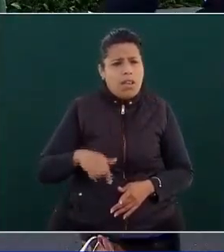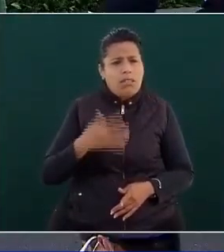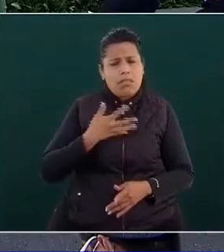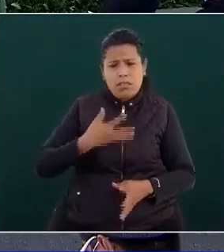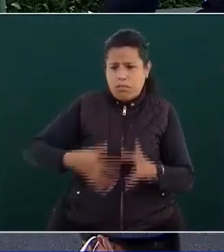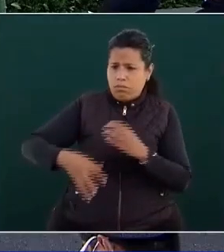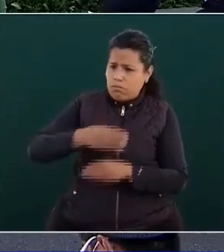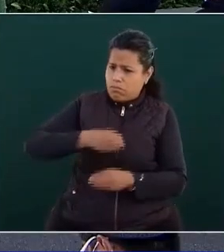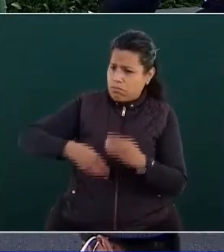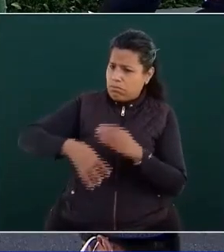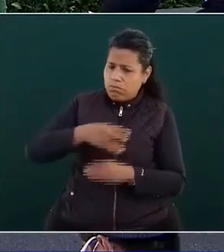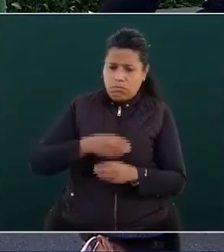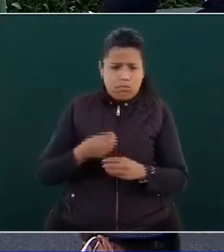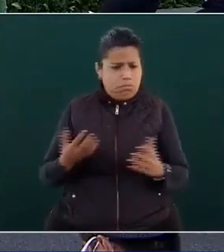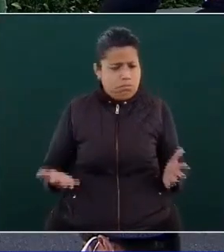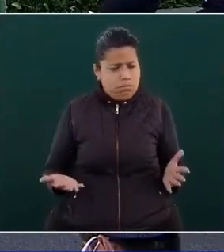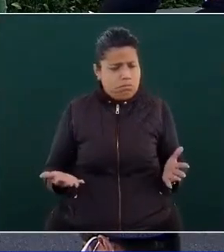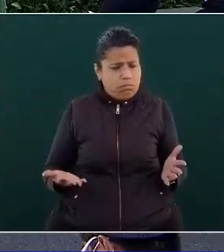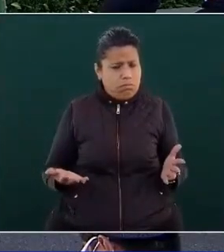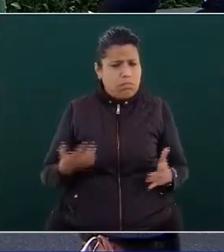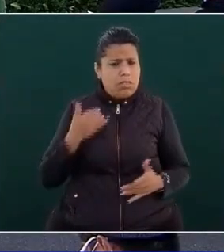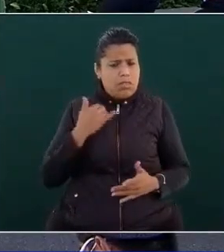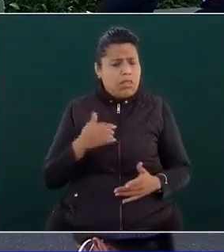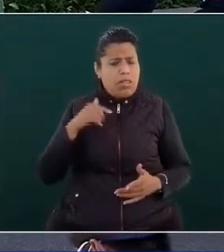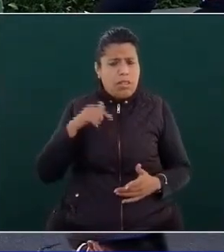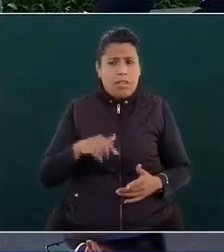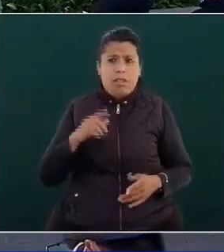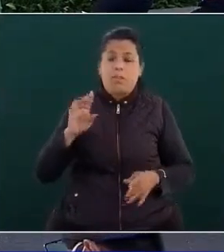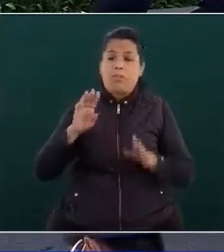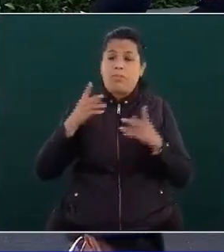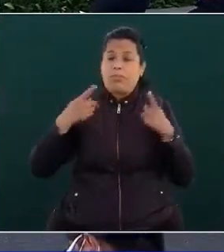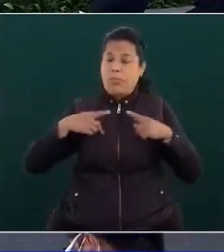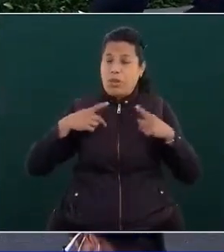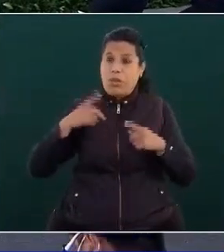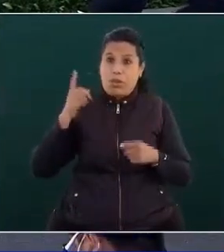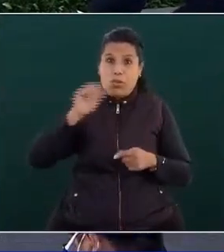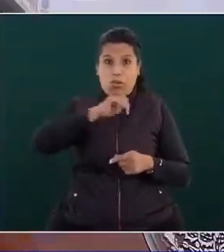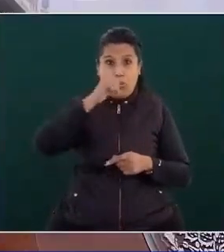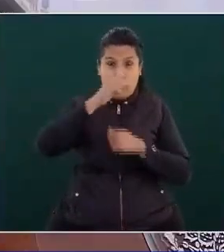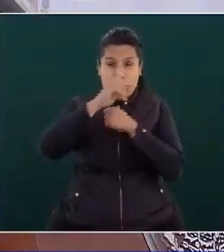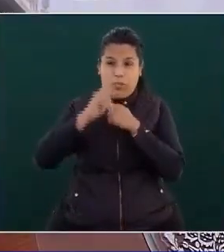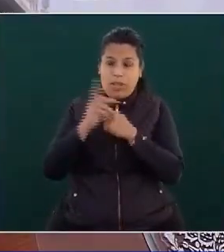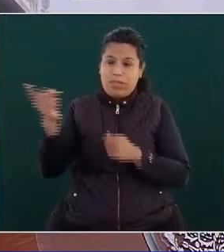Y ahí está lo de la inversión extranjera.